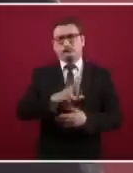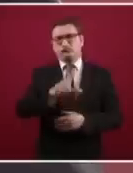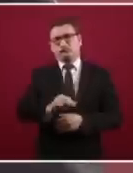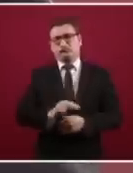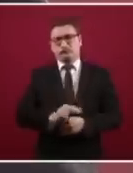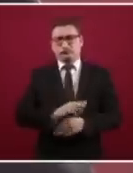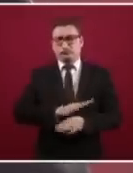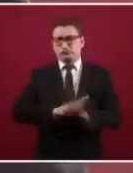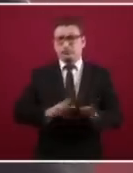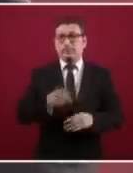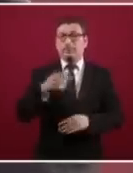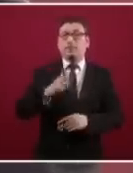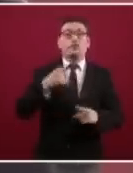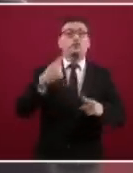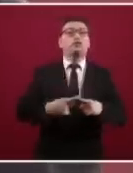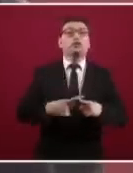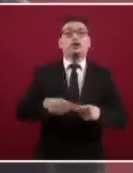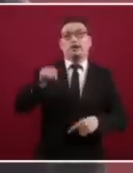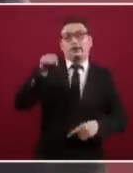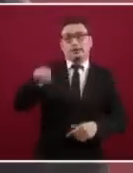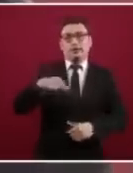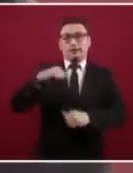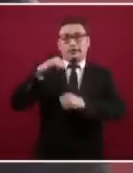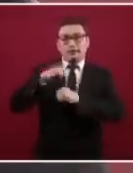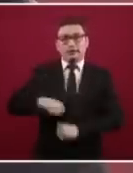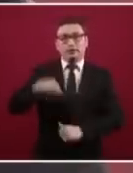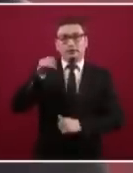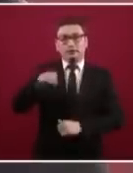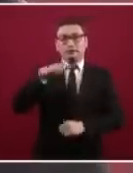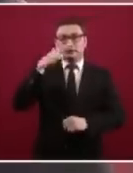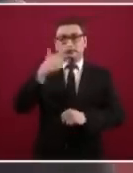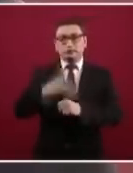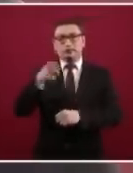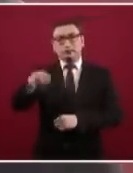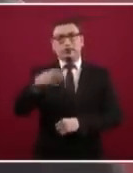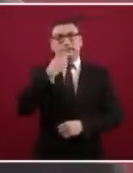Pero tiene que ser la autoridad la que resuelva.